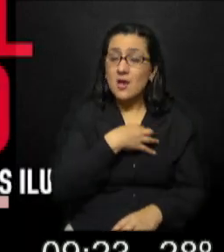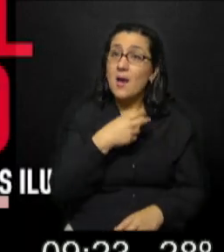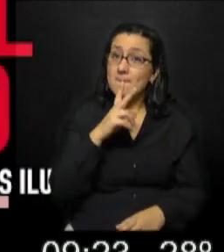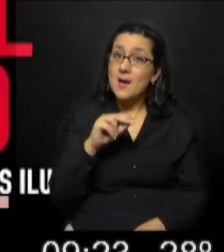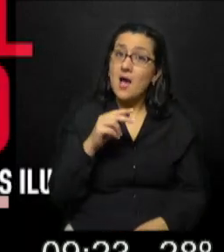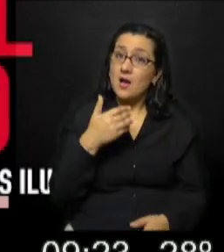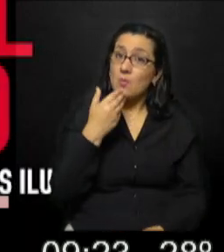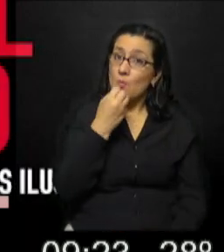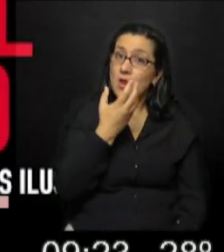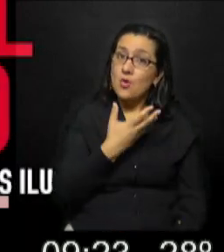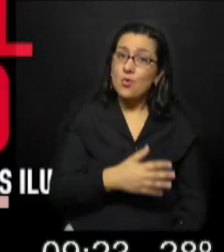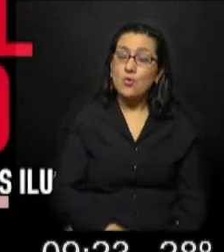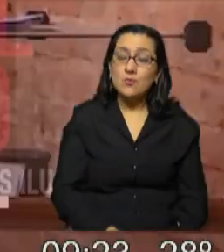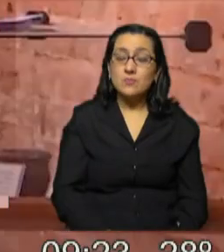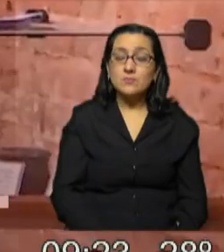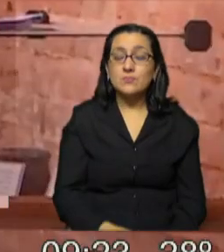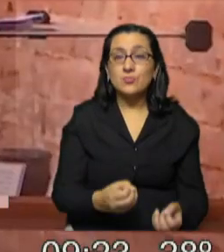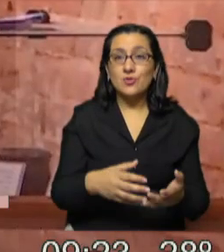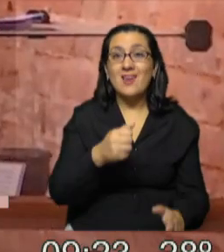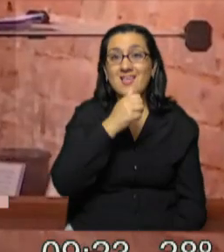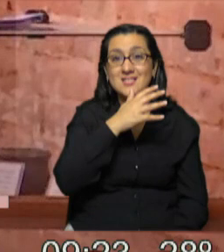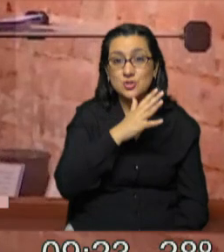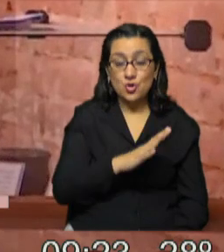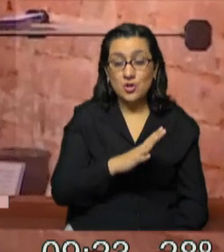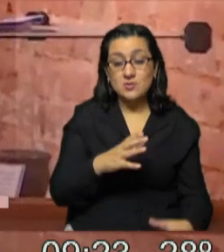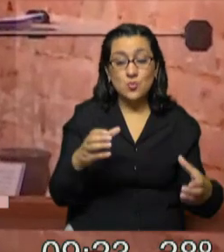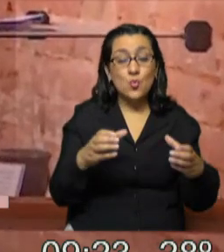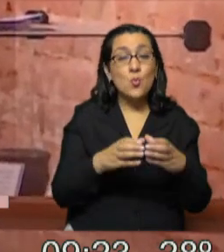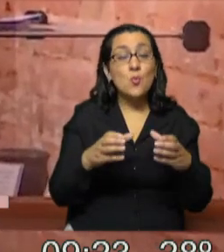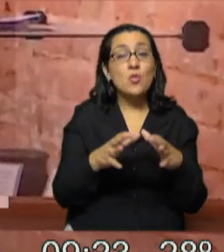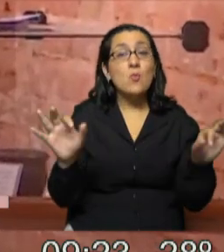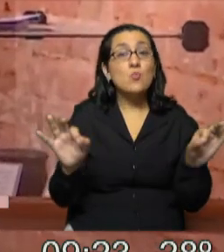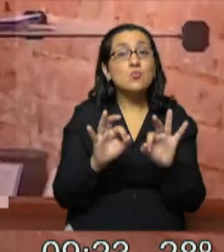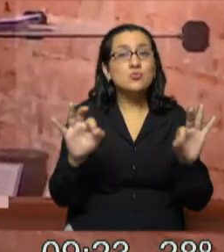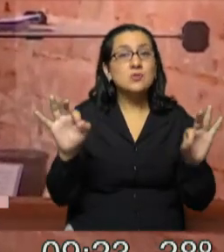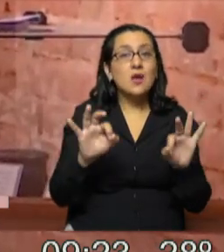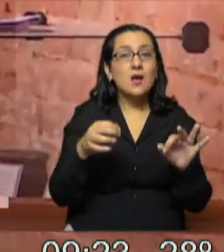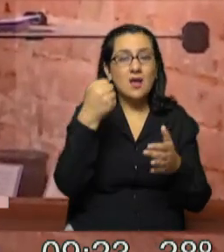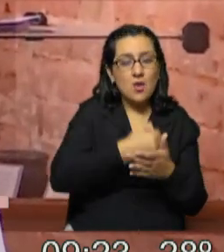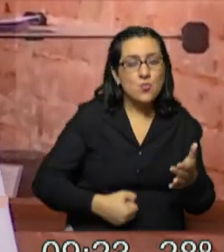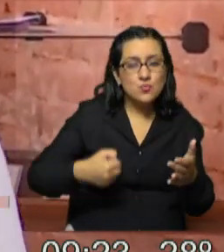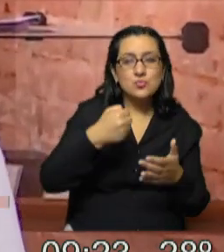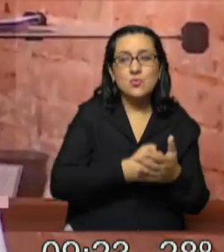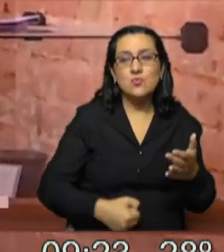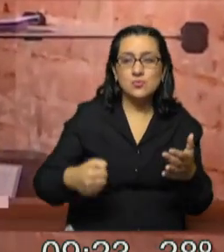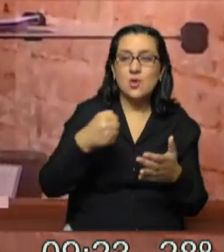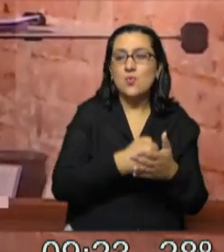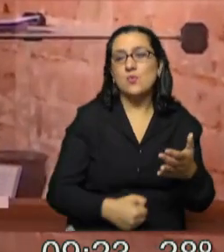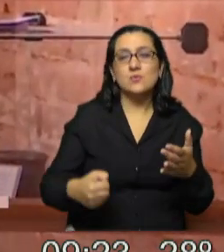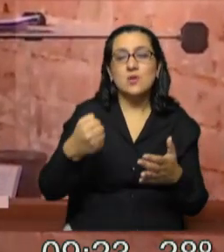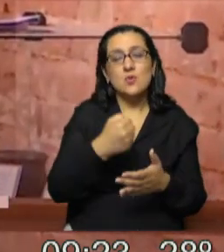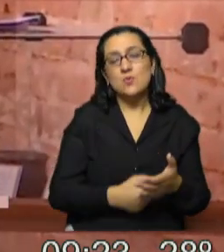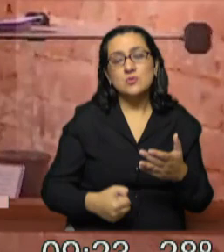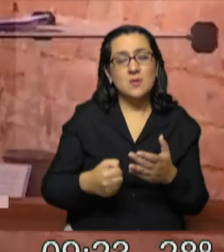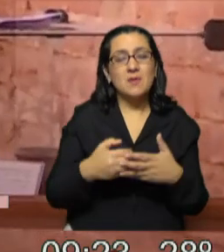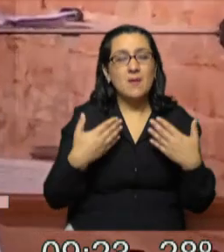mira qué bueno. Y bueno, la historia es de una banda que ha luchado contra todo